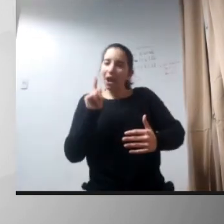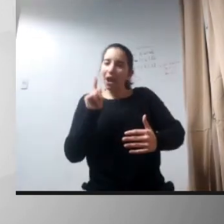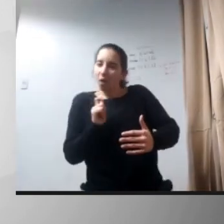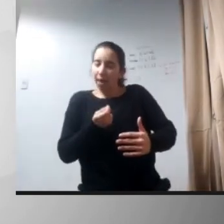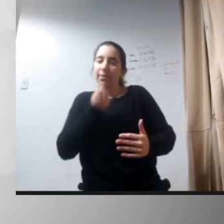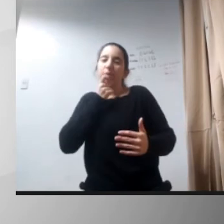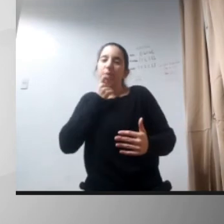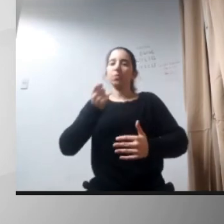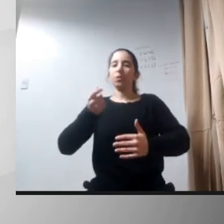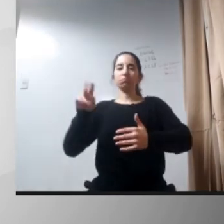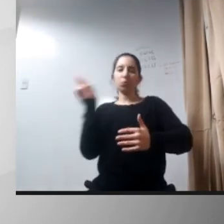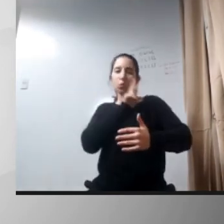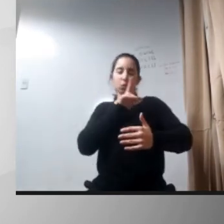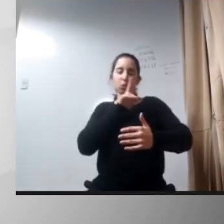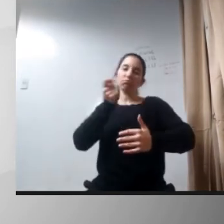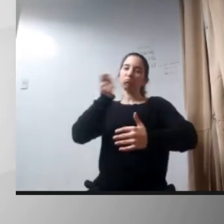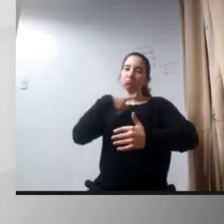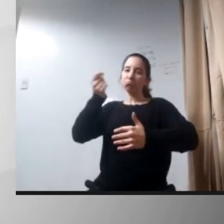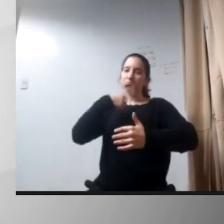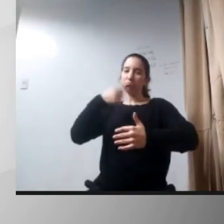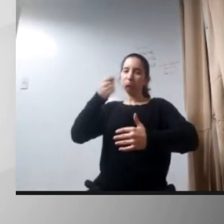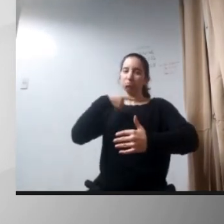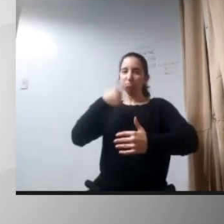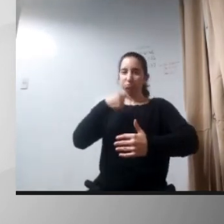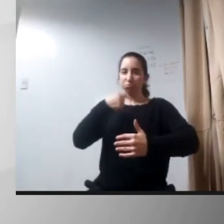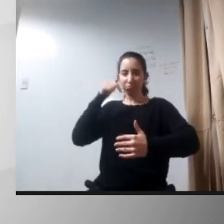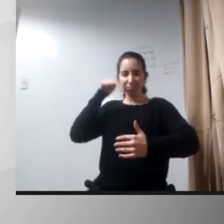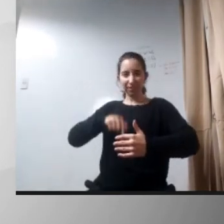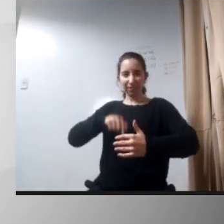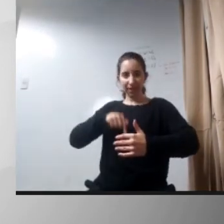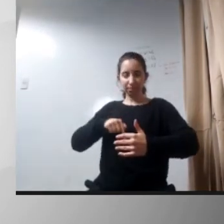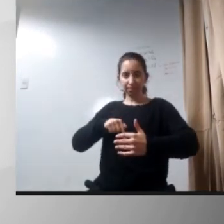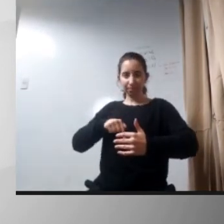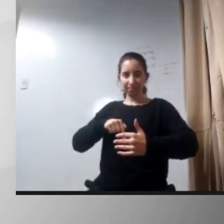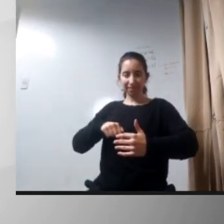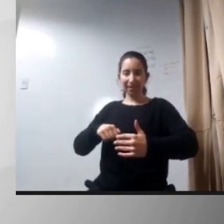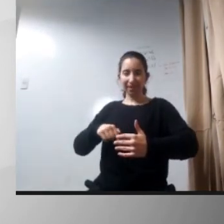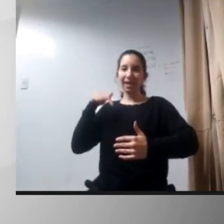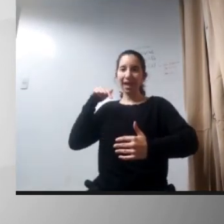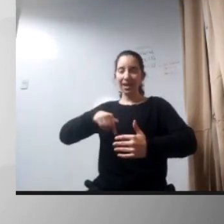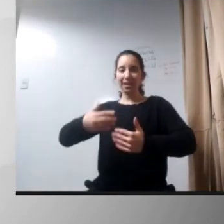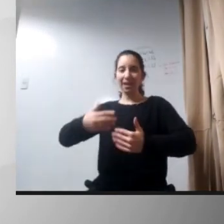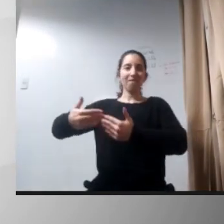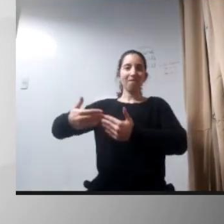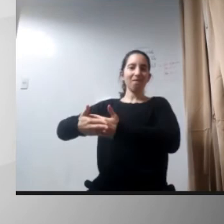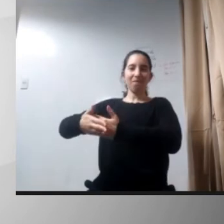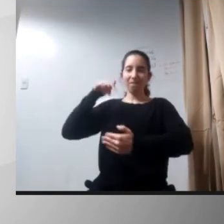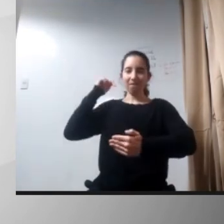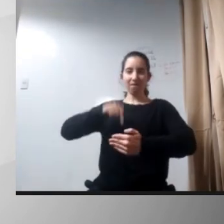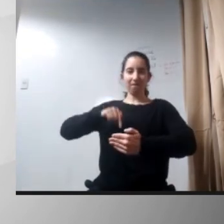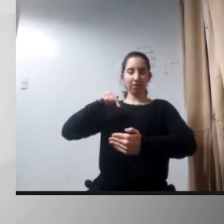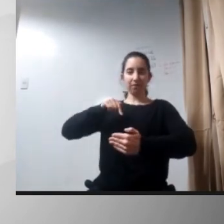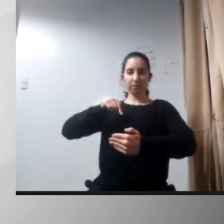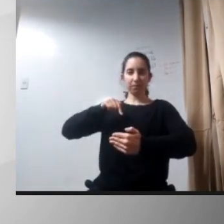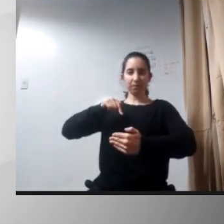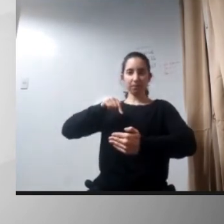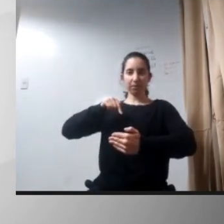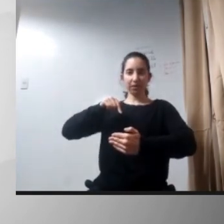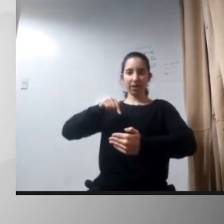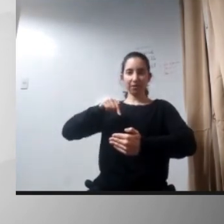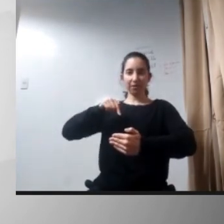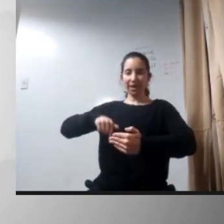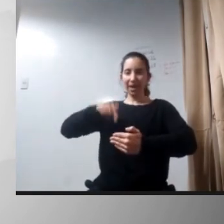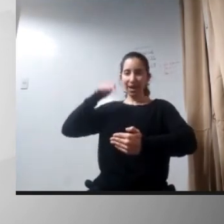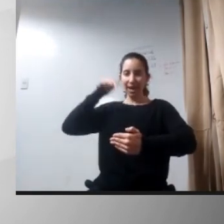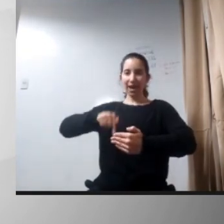gestantes corticoides durante varios meses, un tipo particular de corticoide, para evitar que su bebé al nacer tenga determinados